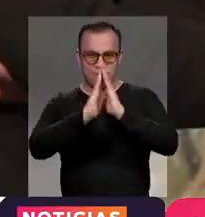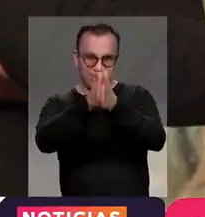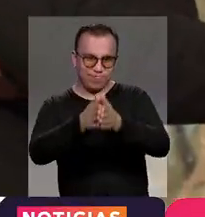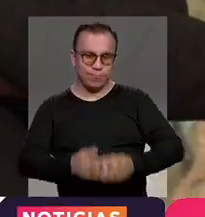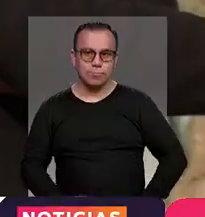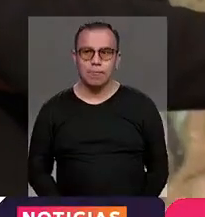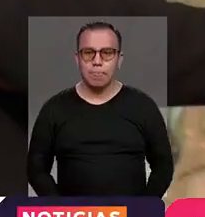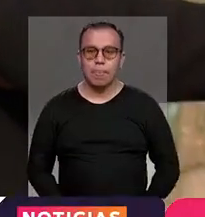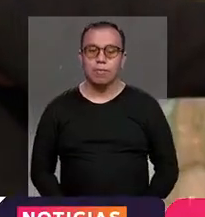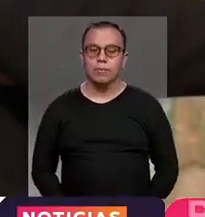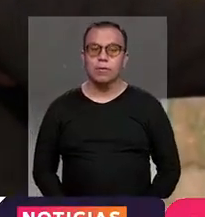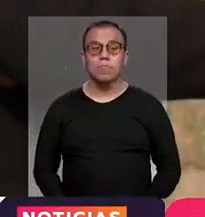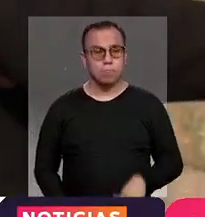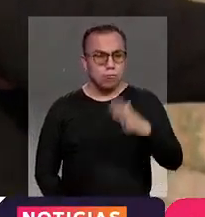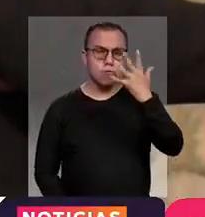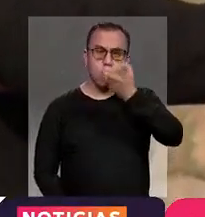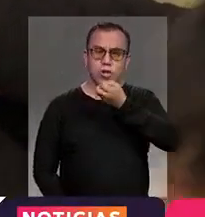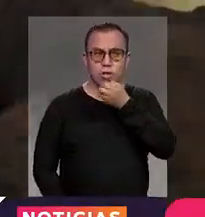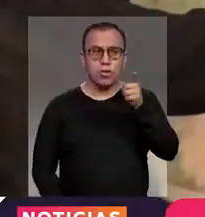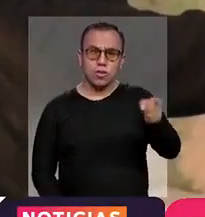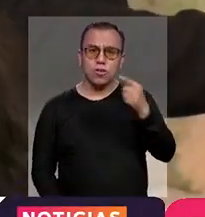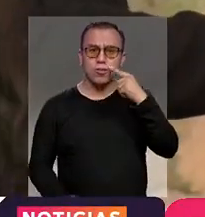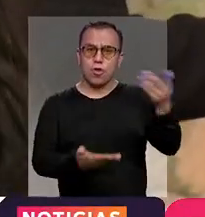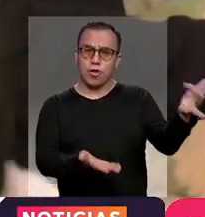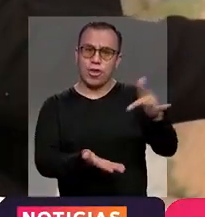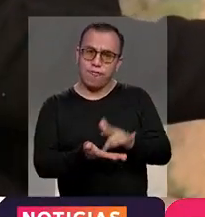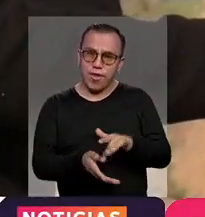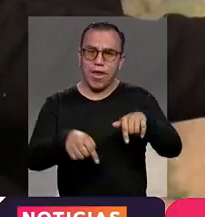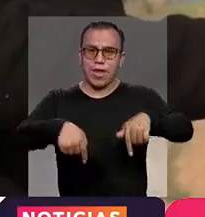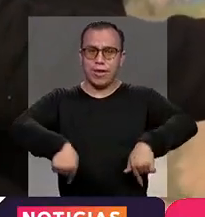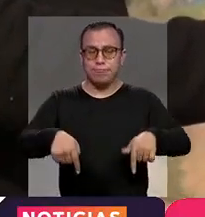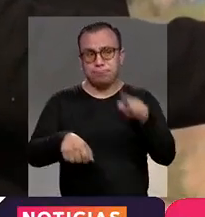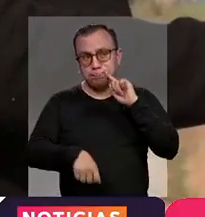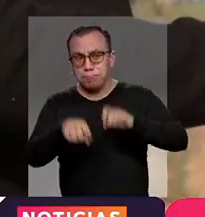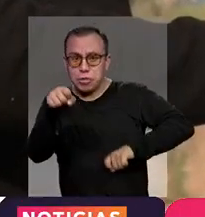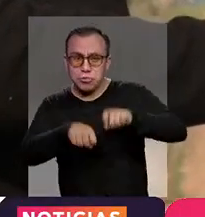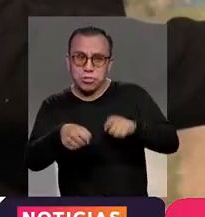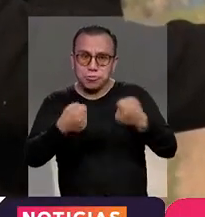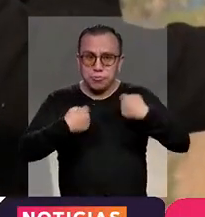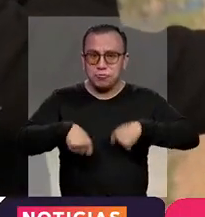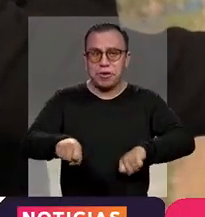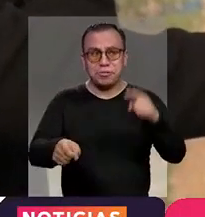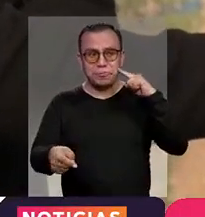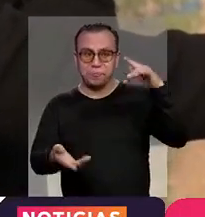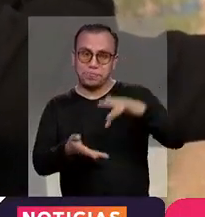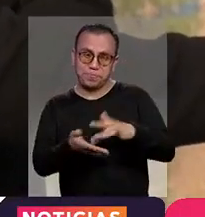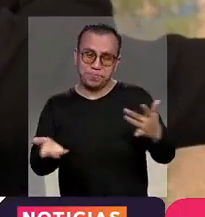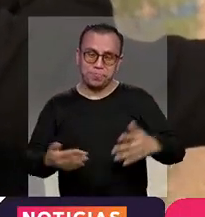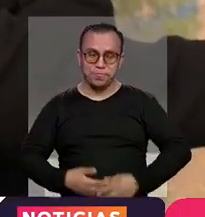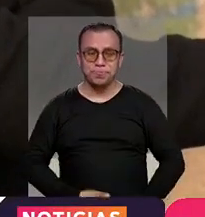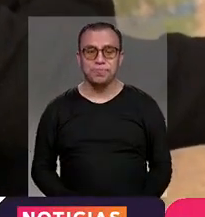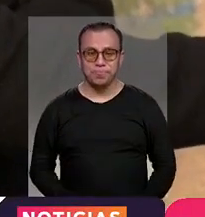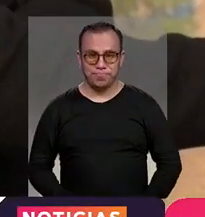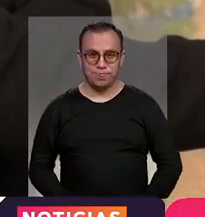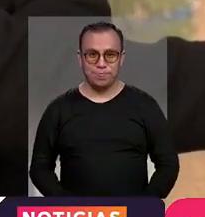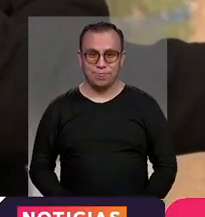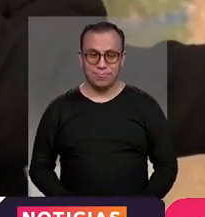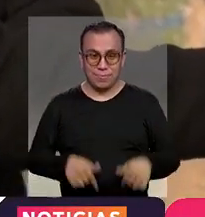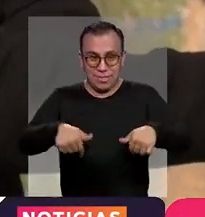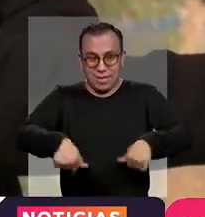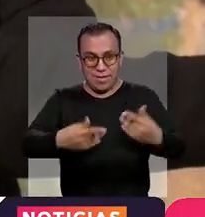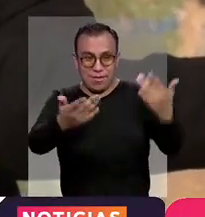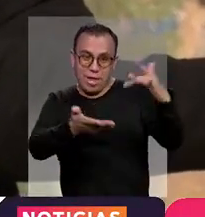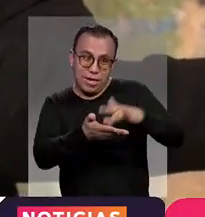Es muy lindo que vengan y hagan todo lo posible de estar acá en la